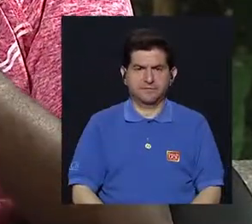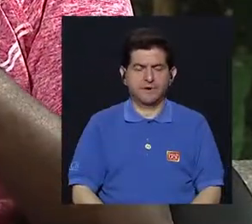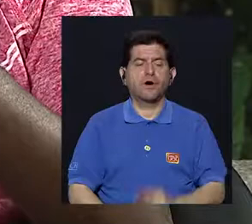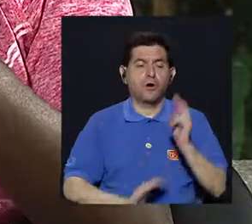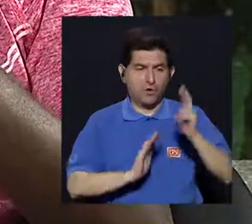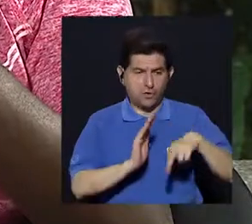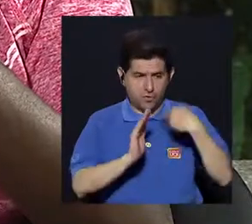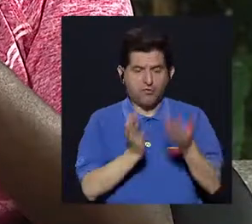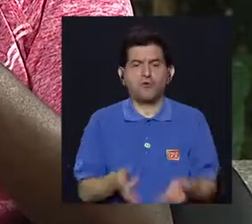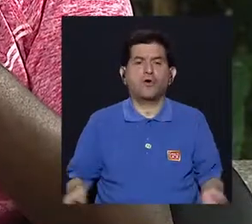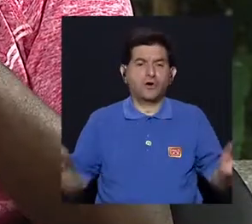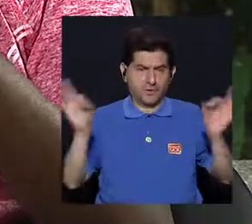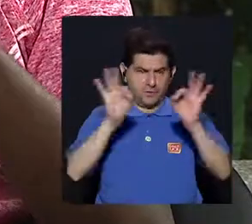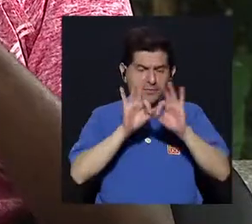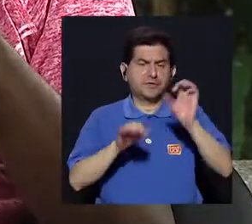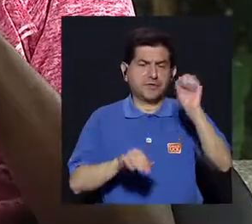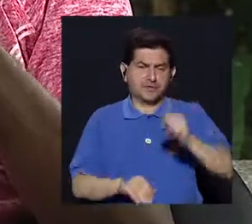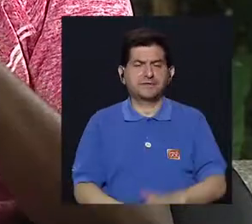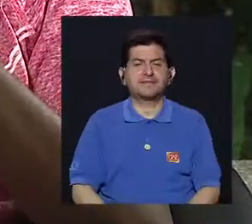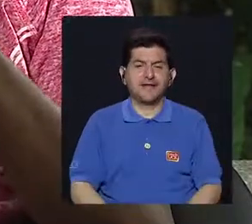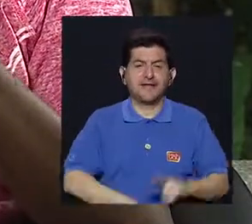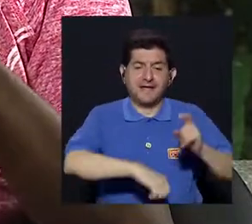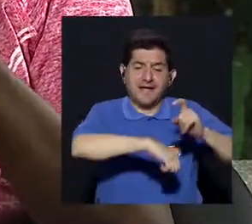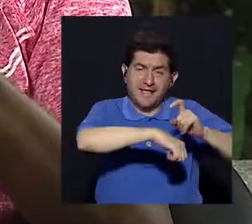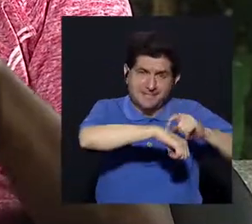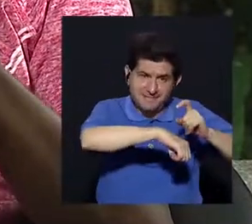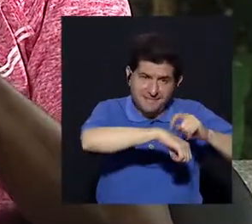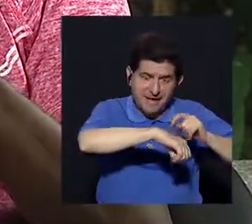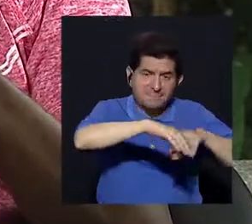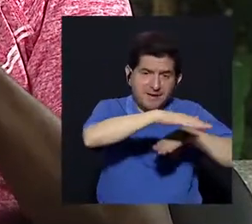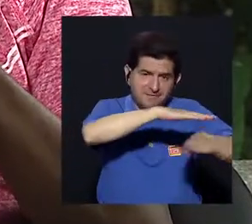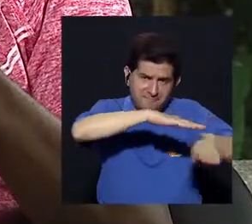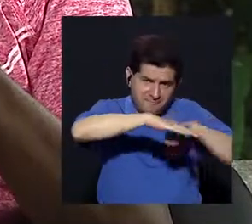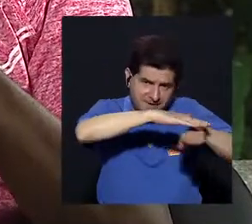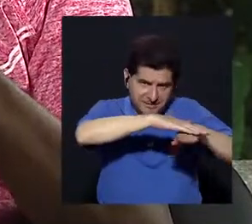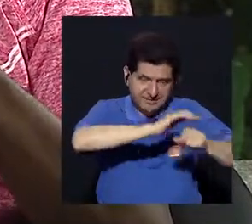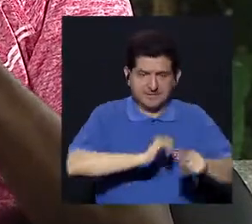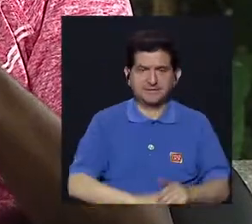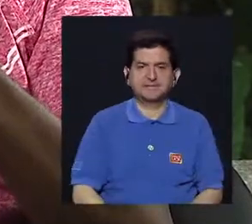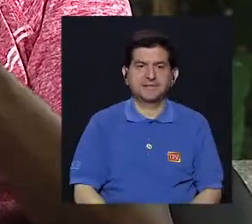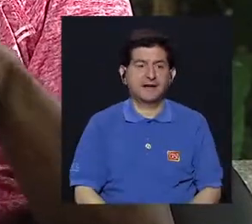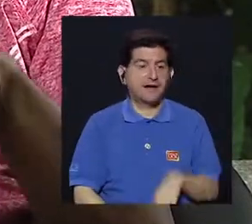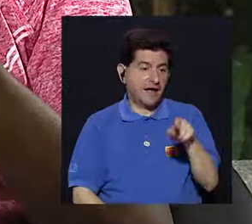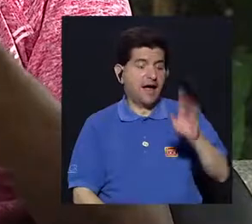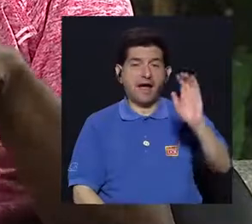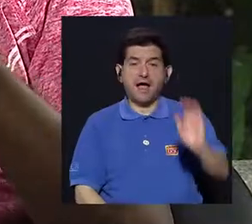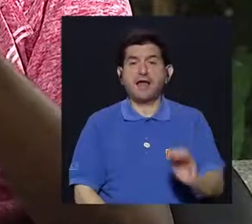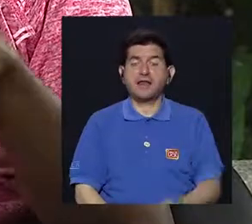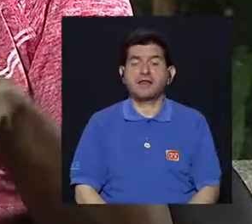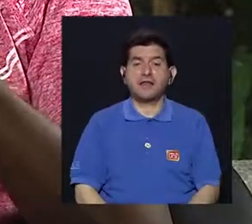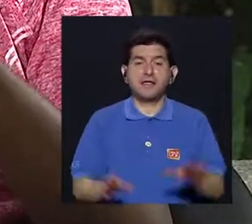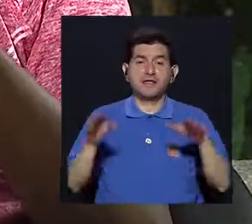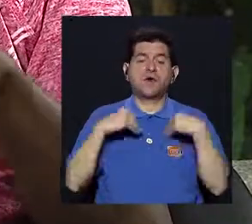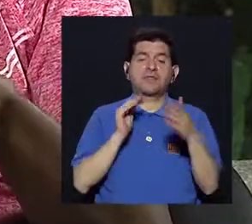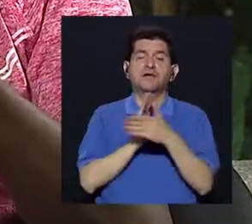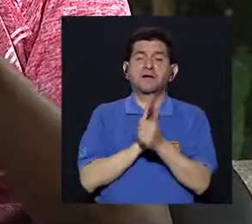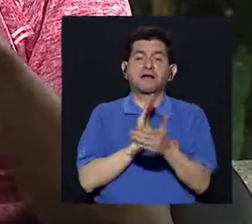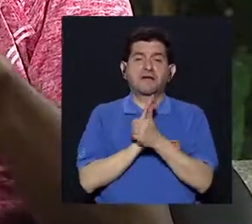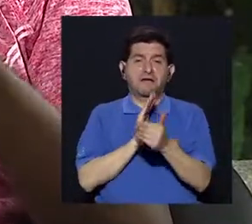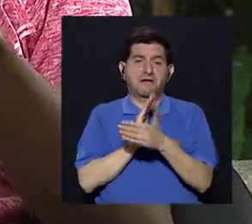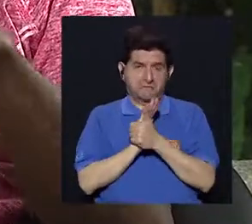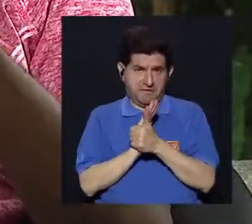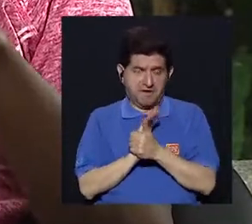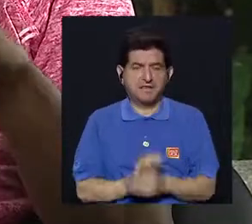va a haber un papel muy importante las etapas básicas, ¿verdad? Es ahí donde el niño empieza a adquirir sus